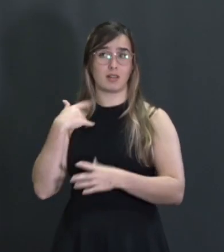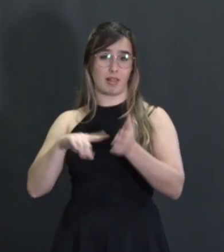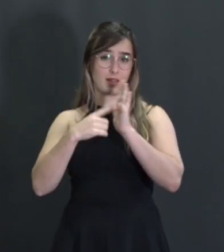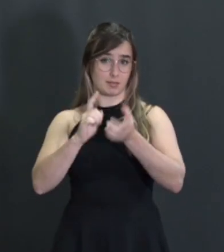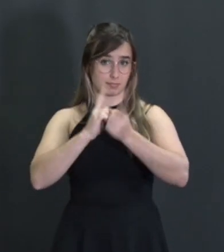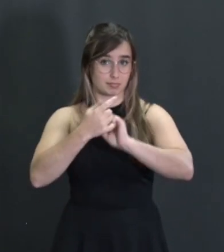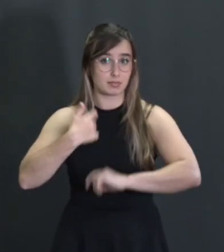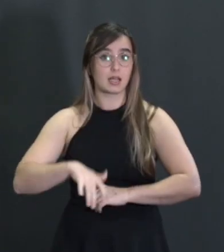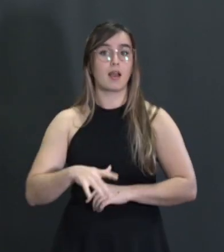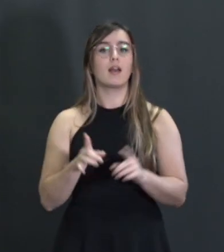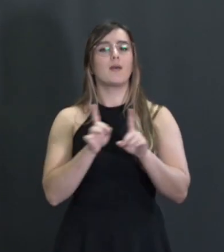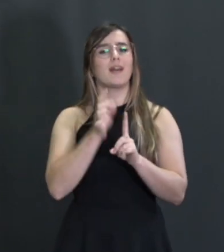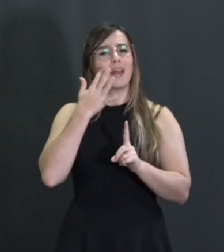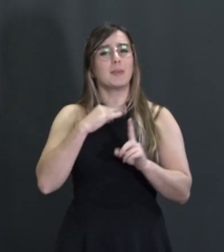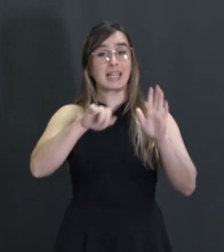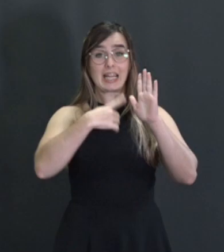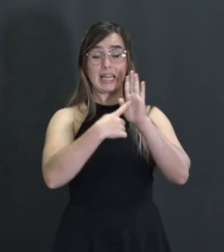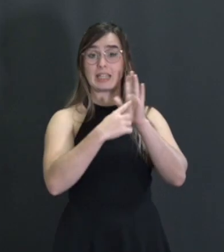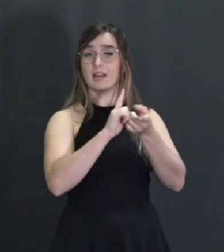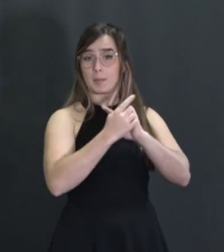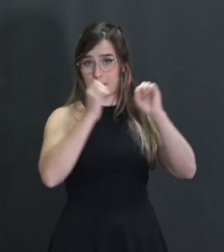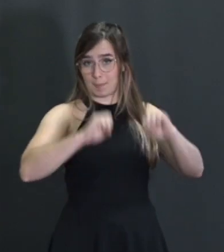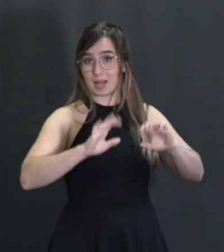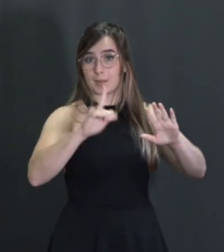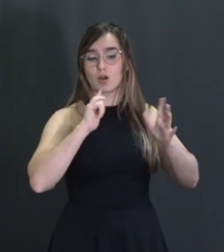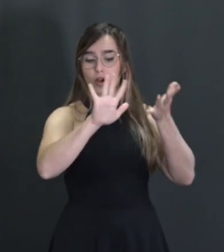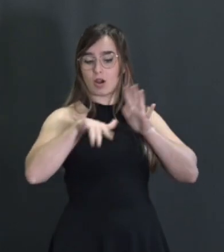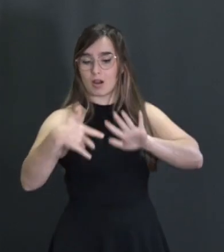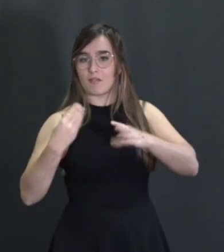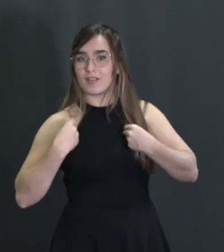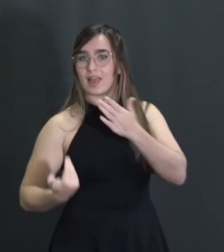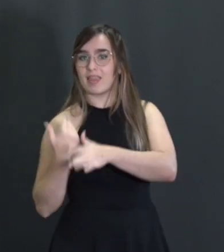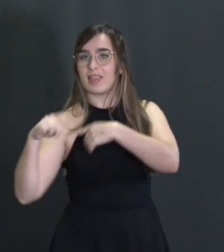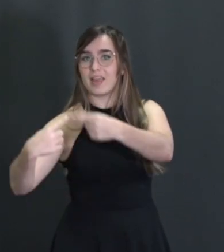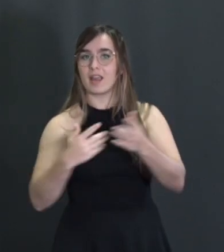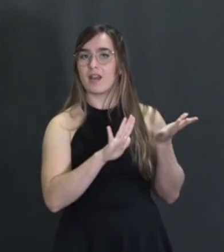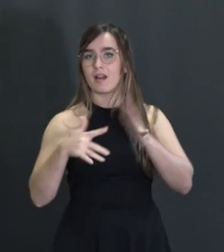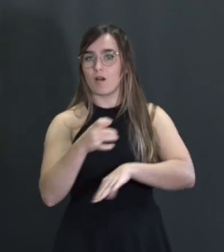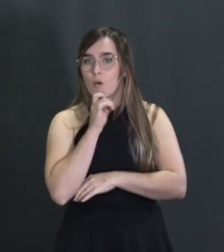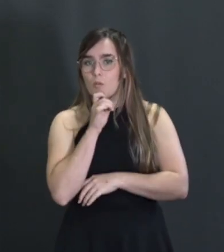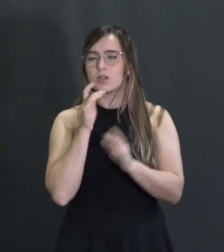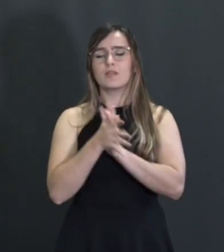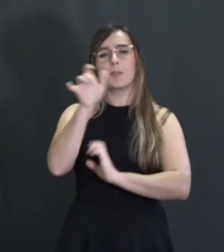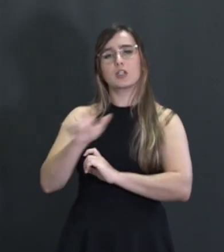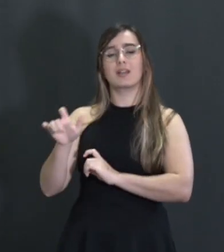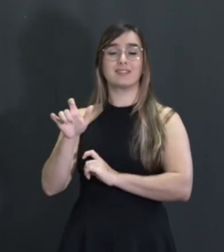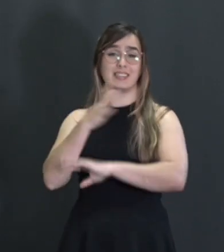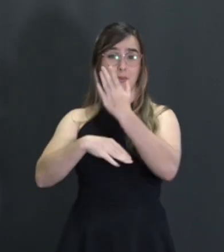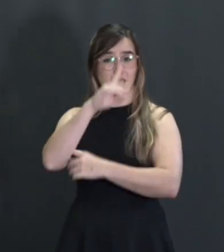se recoge eso en el día a día? Una persona con discapacidad intelectual entiende los programas